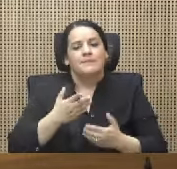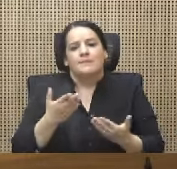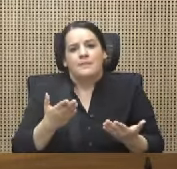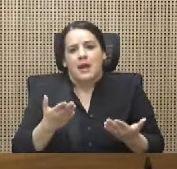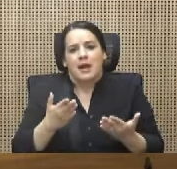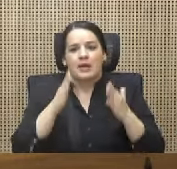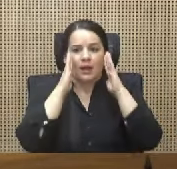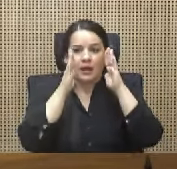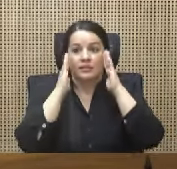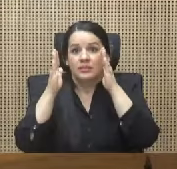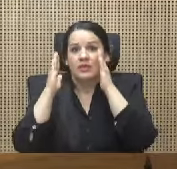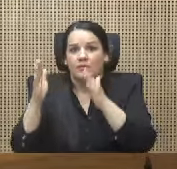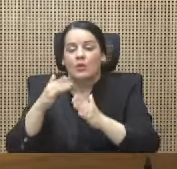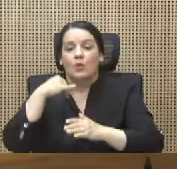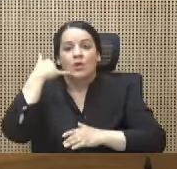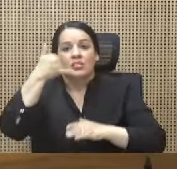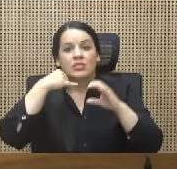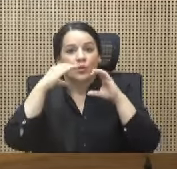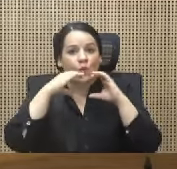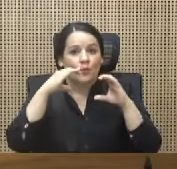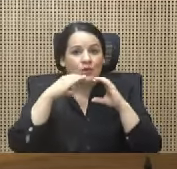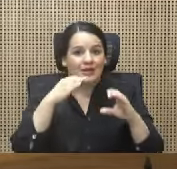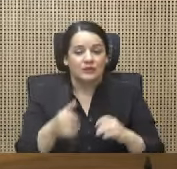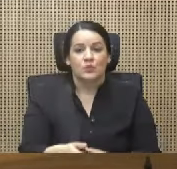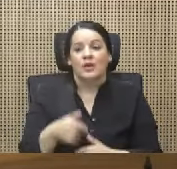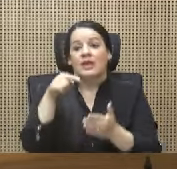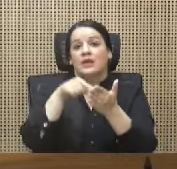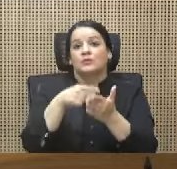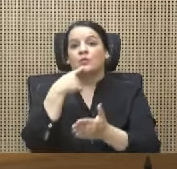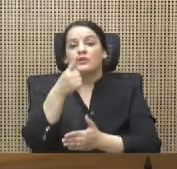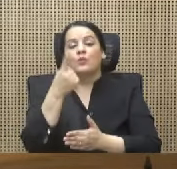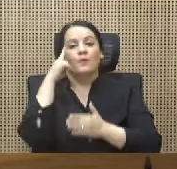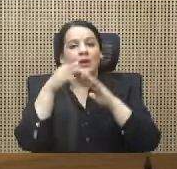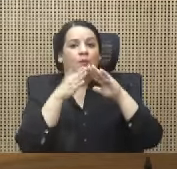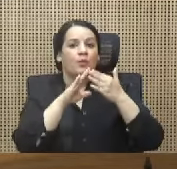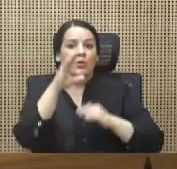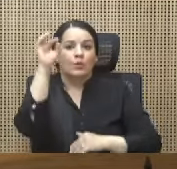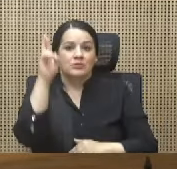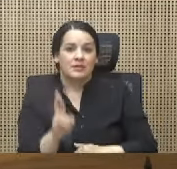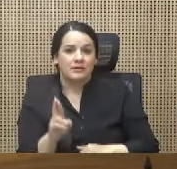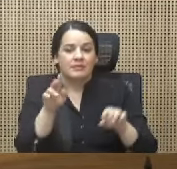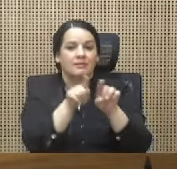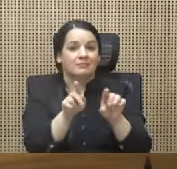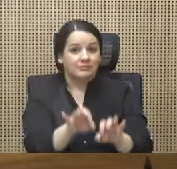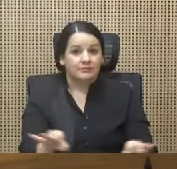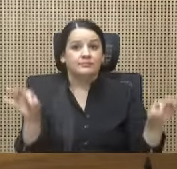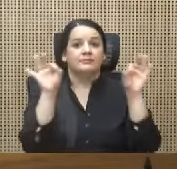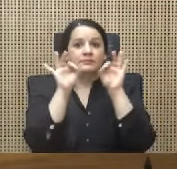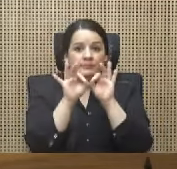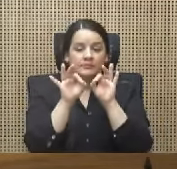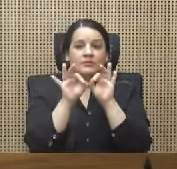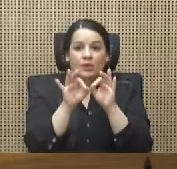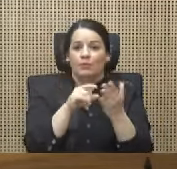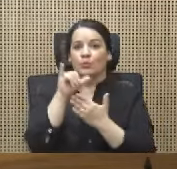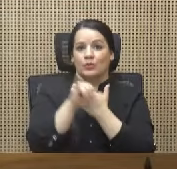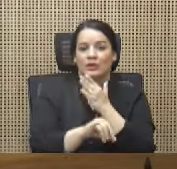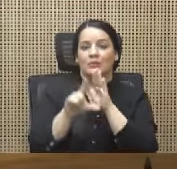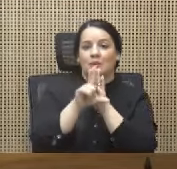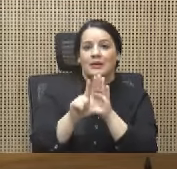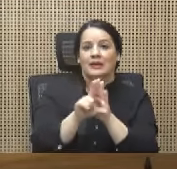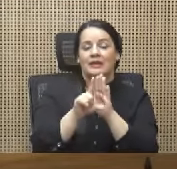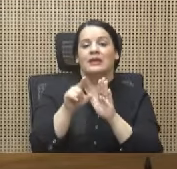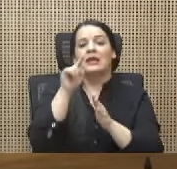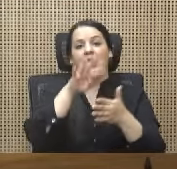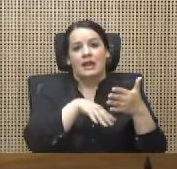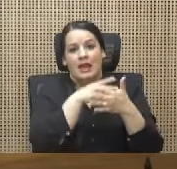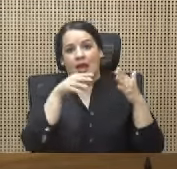las capacidades para intervenir comunicaciones. Esto dicho para el pueblo de Costa Rica también es importante su proyecto de ley en la